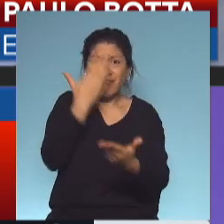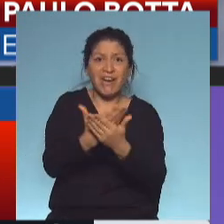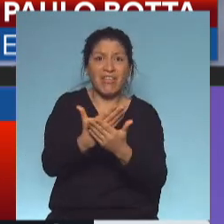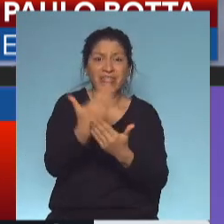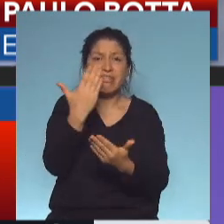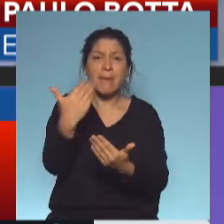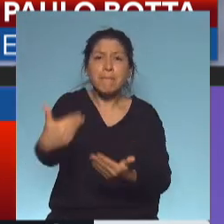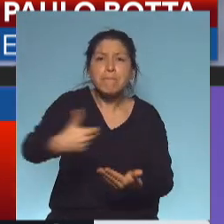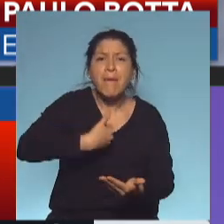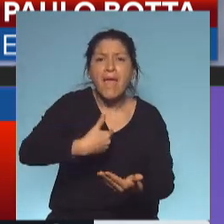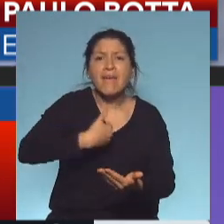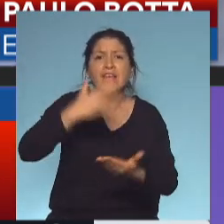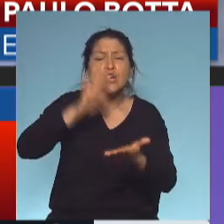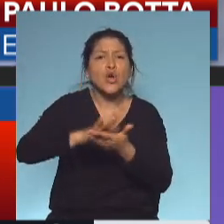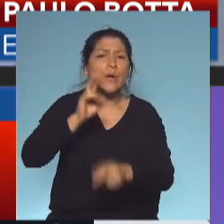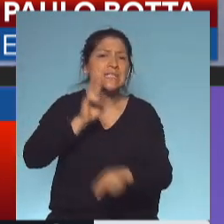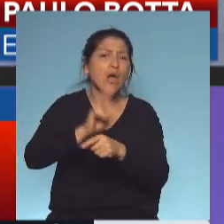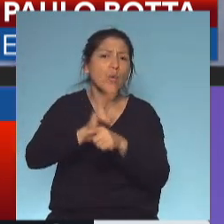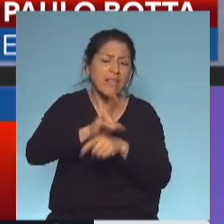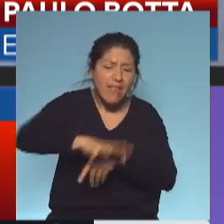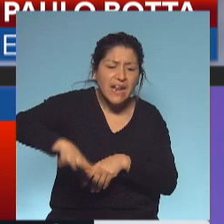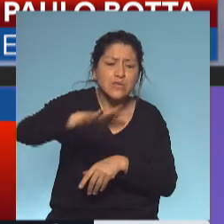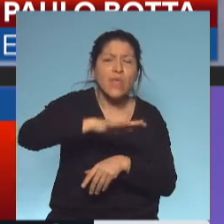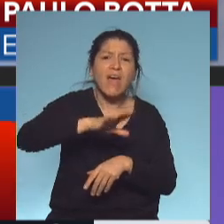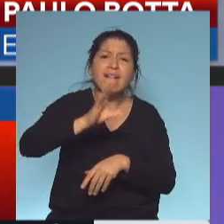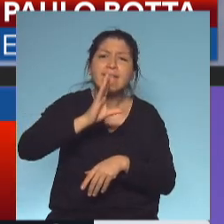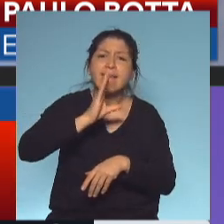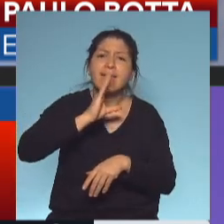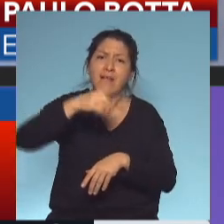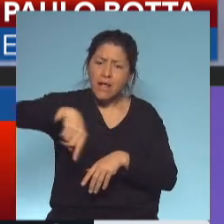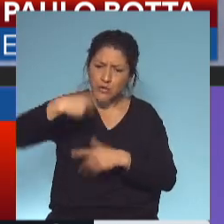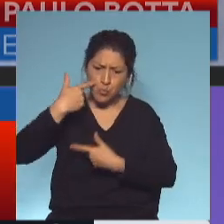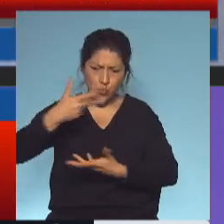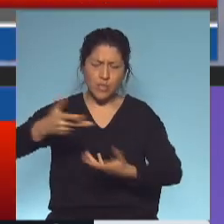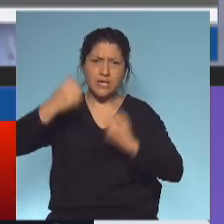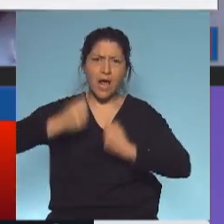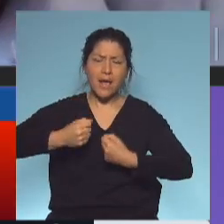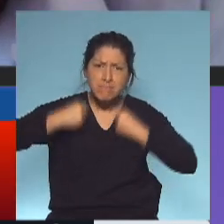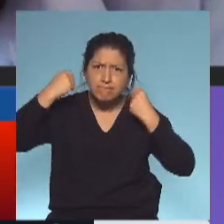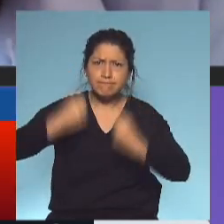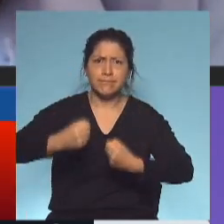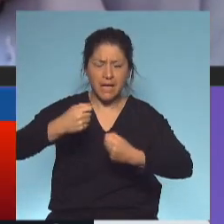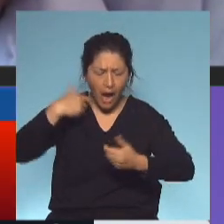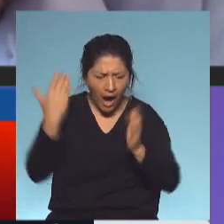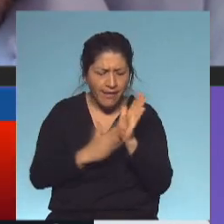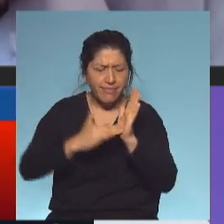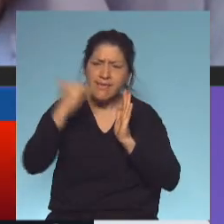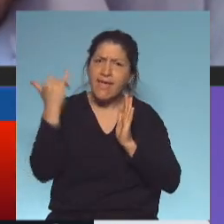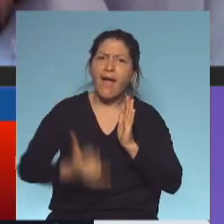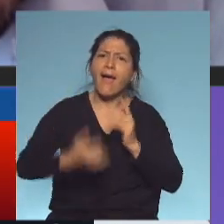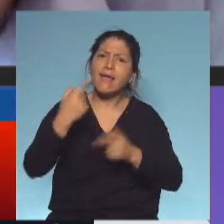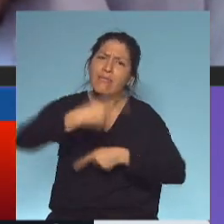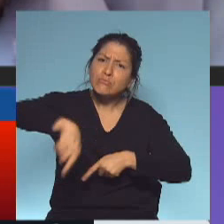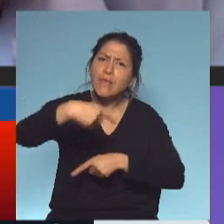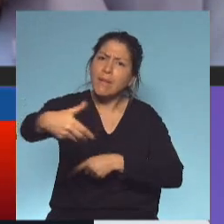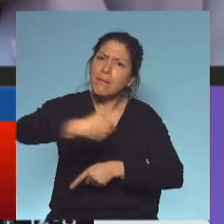demanda concreta de seguridad de la ciudadanía israelí, ellos van a demostrar que tienen una posición que realmente tiende a garantizarle esas demandas